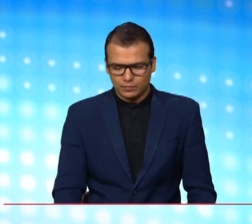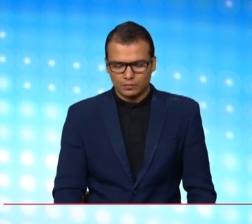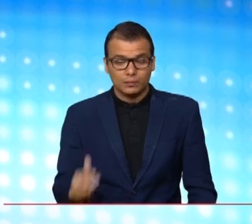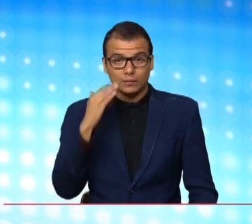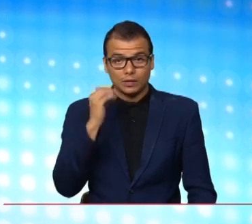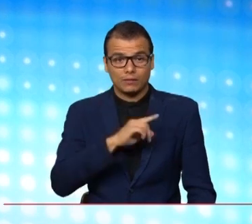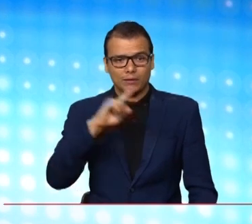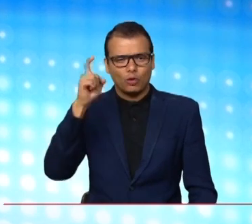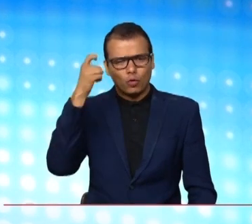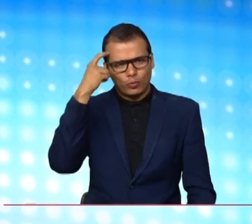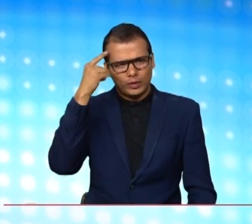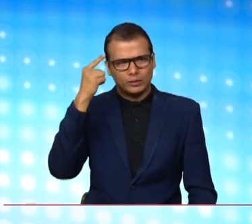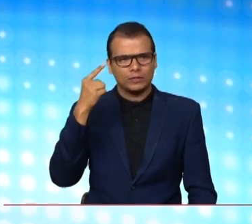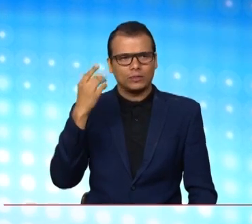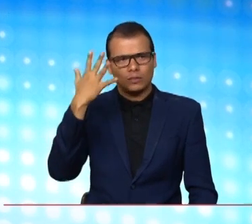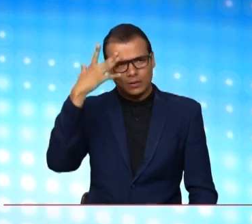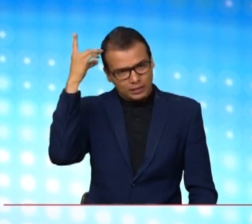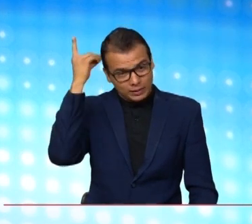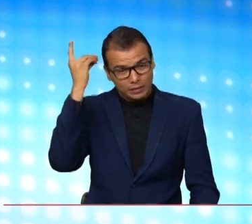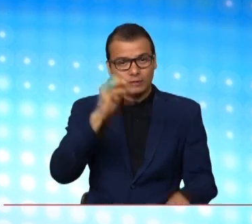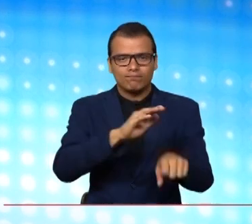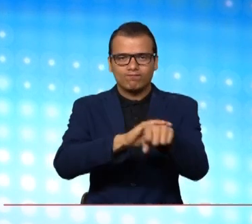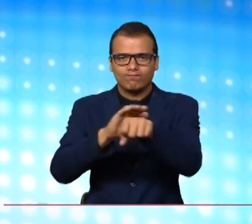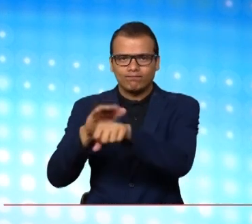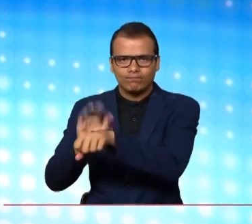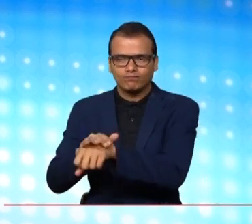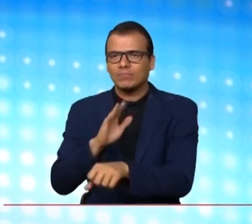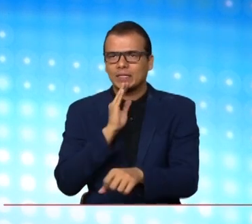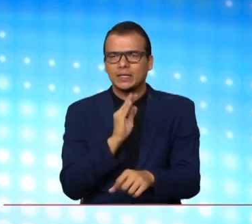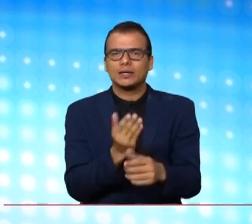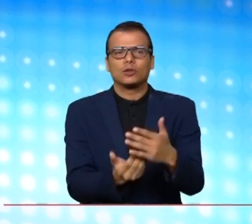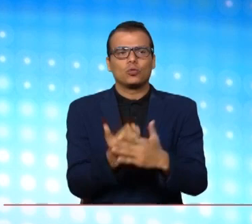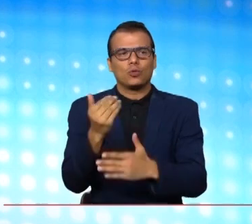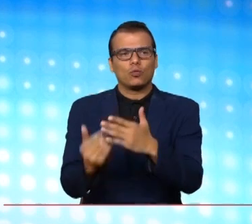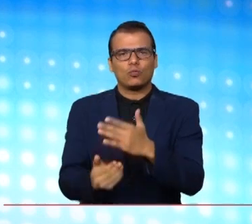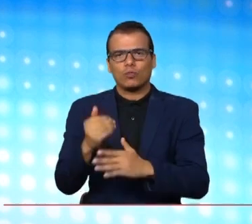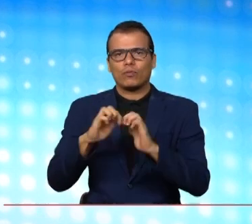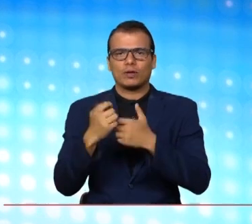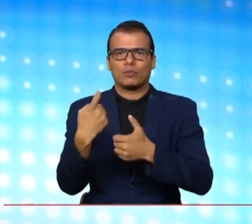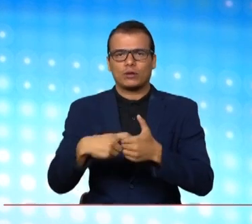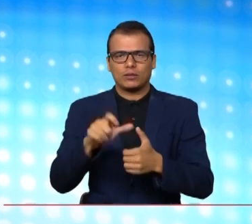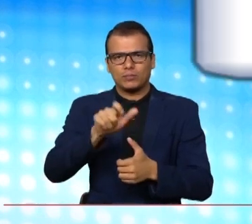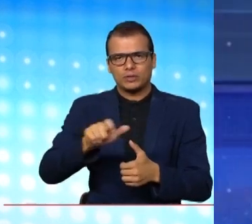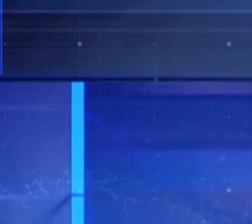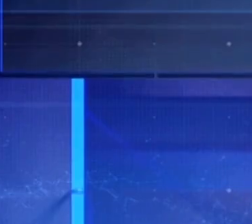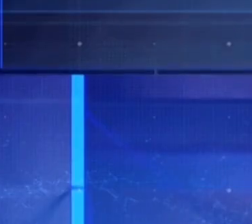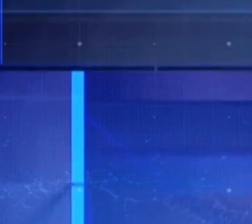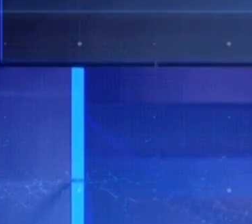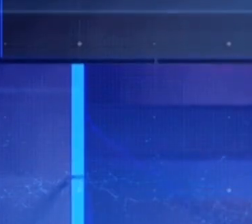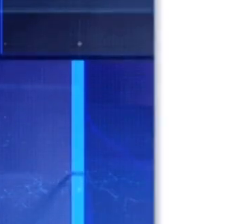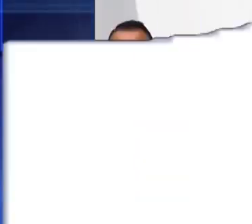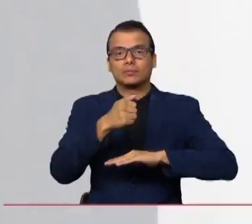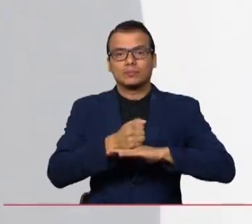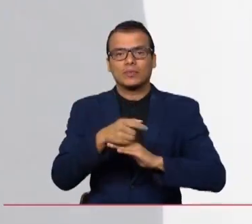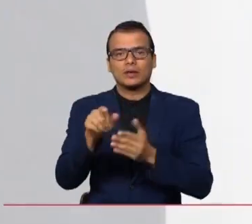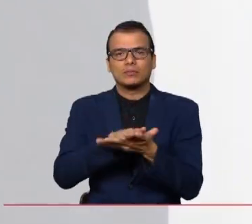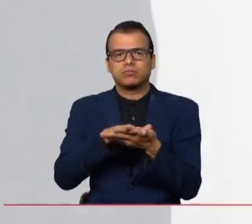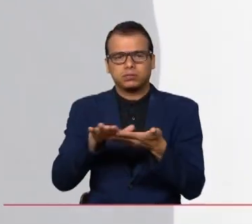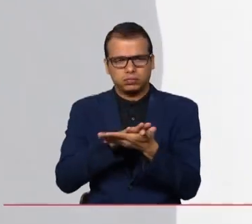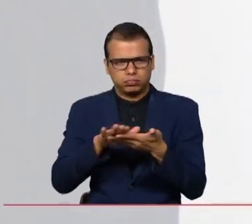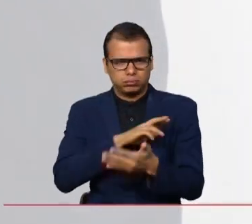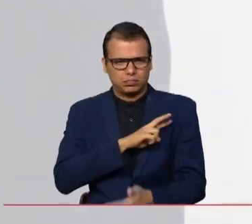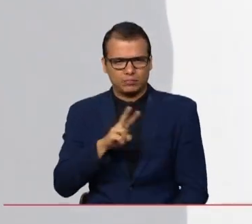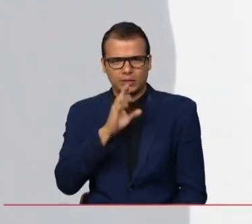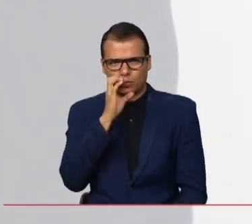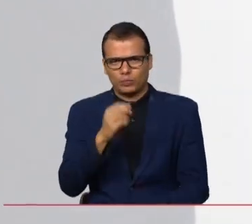La gobernadora electa del Valle del Cauca, Dilian Francisca Toro, hizo nuevos anuncios en su gabinete. A la gerencia de Impretix llega el